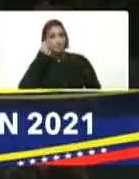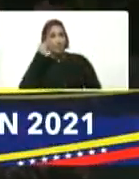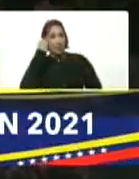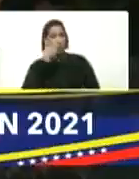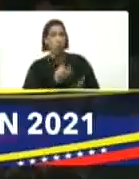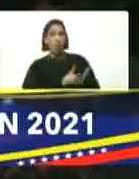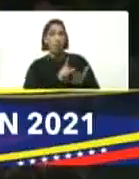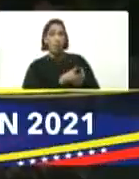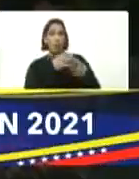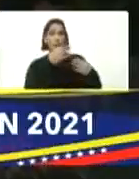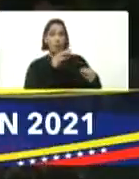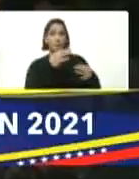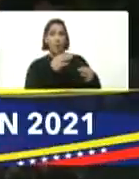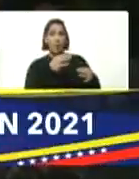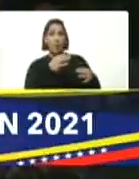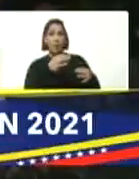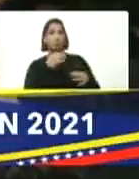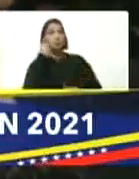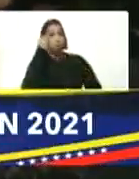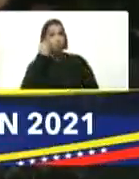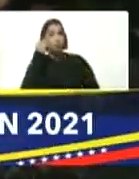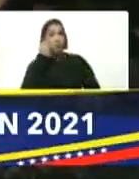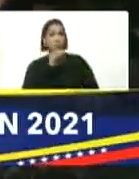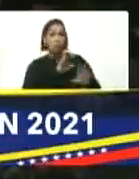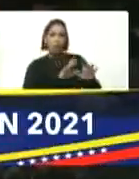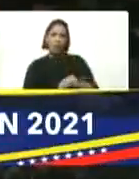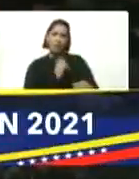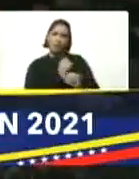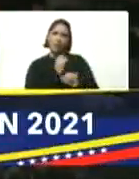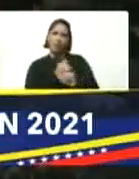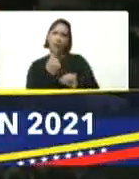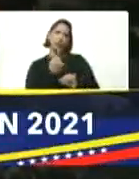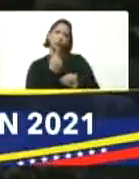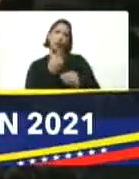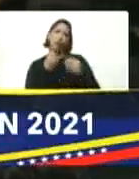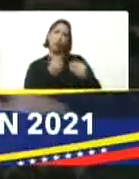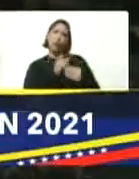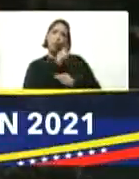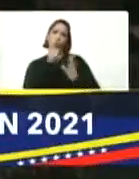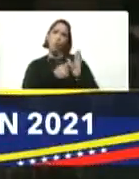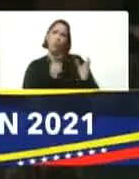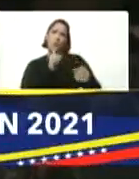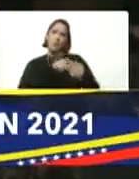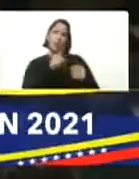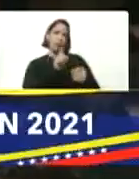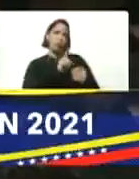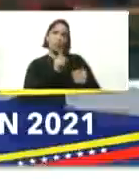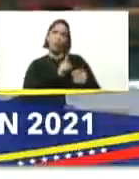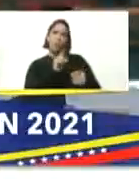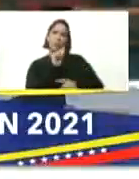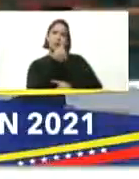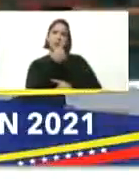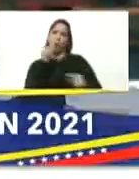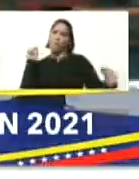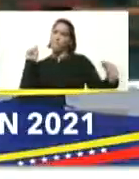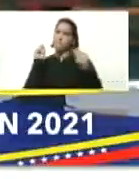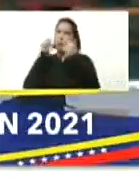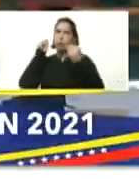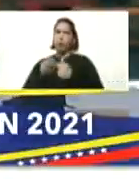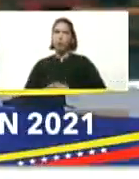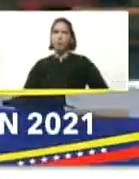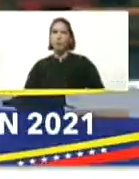libro de papel y creo en el libro digital, pero solo como complementario, no como principal. ¡Punto a